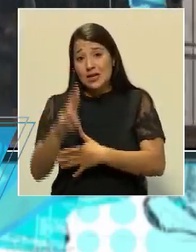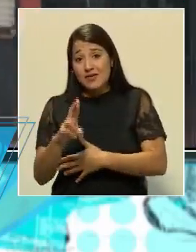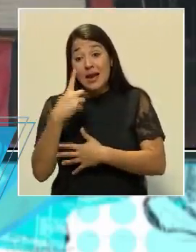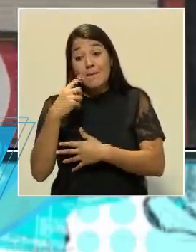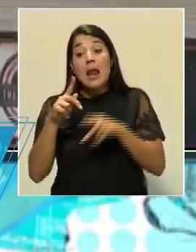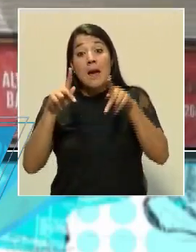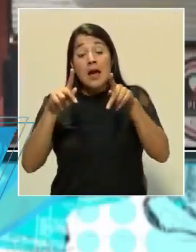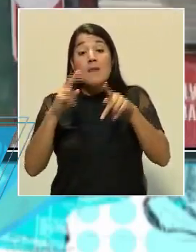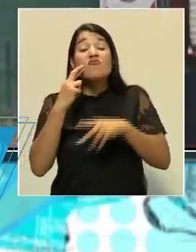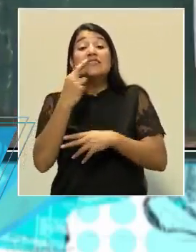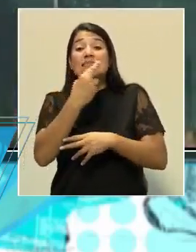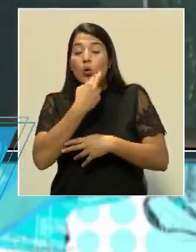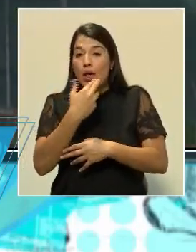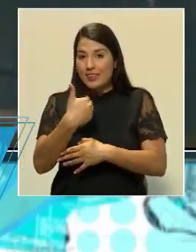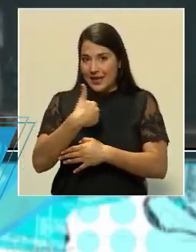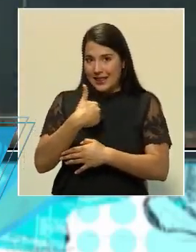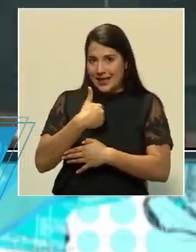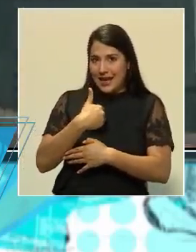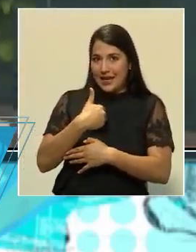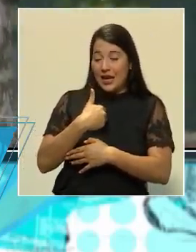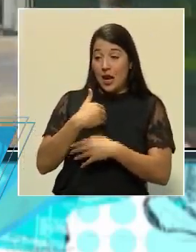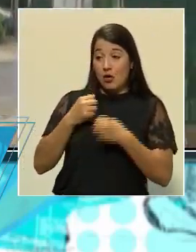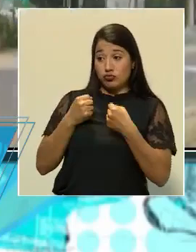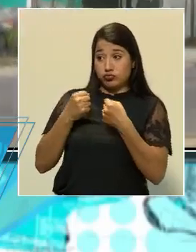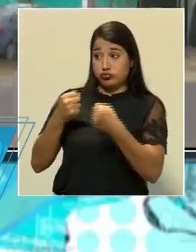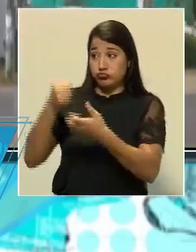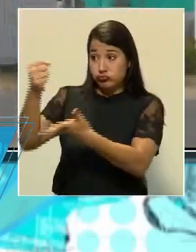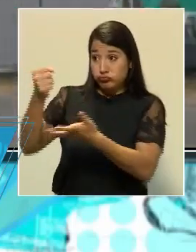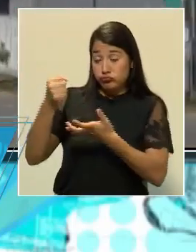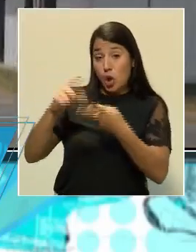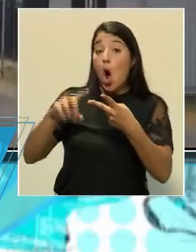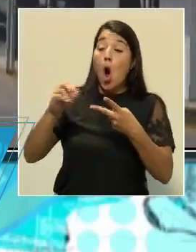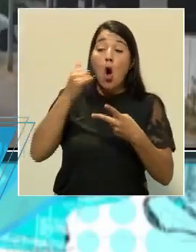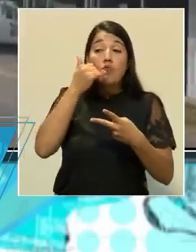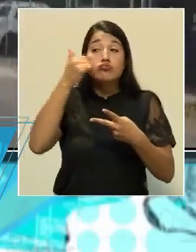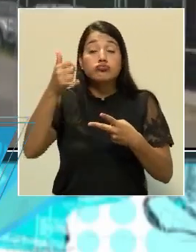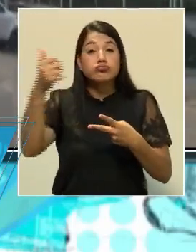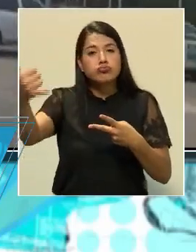tienen autoservicio y delivery, es más o menos como un